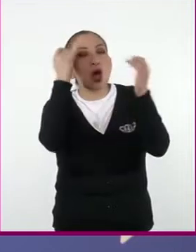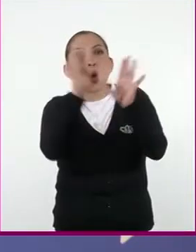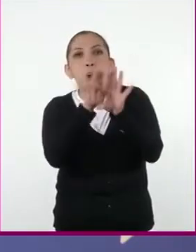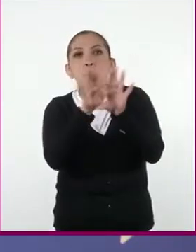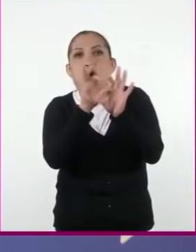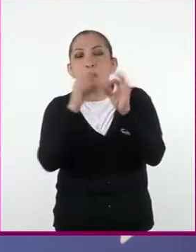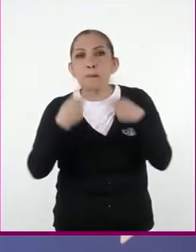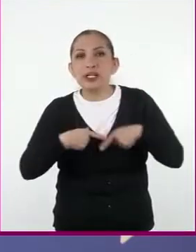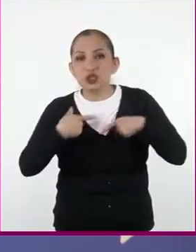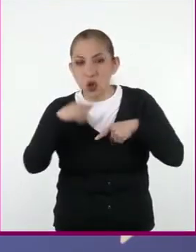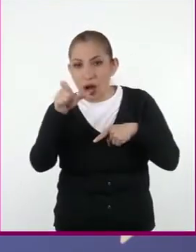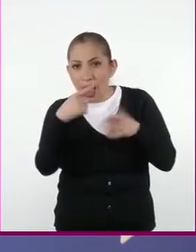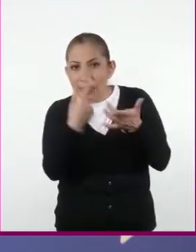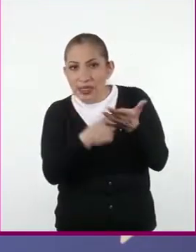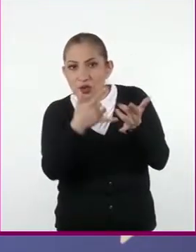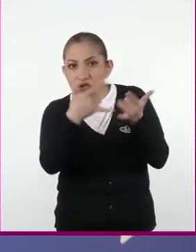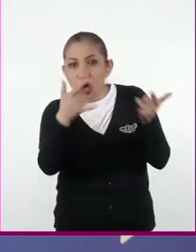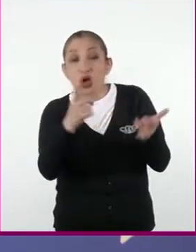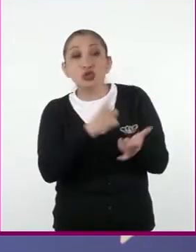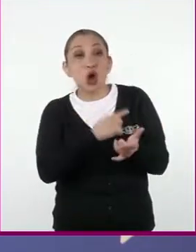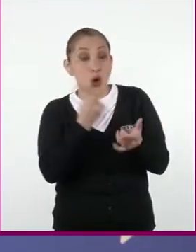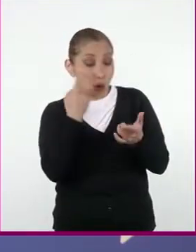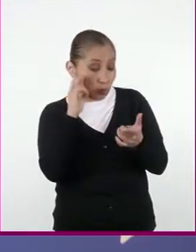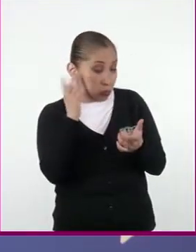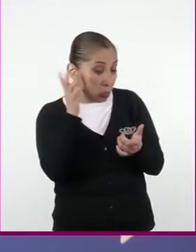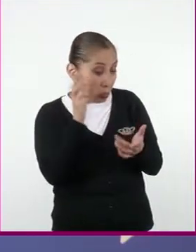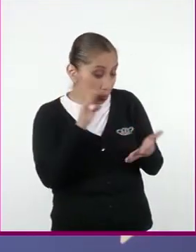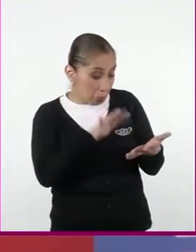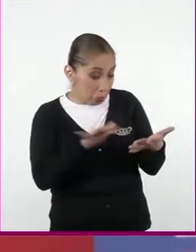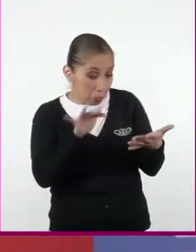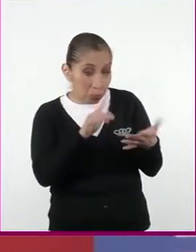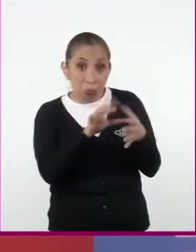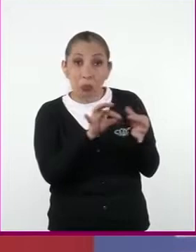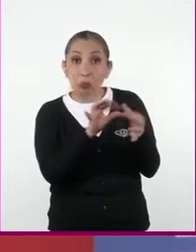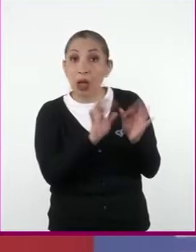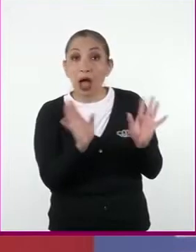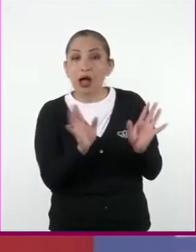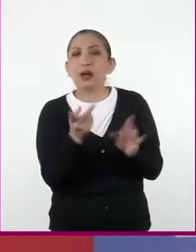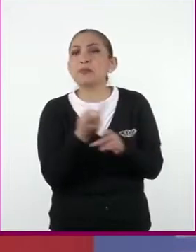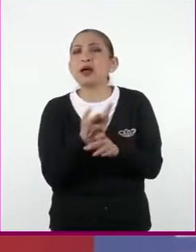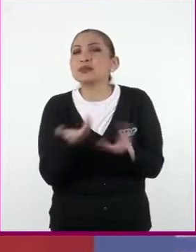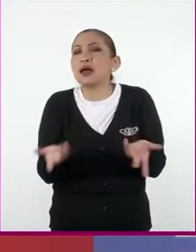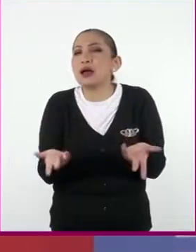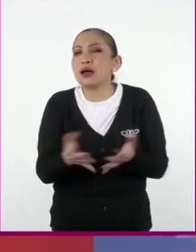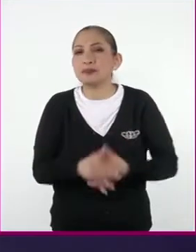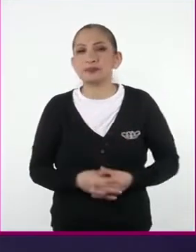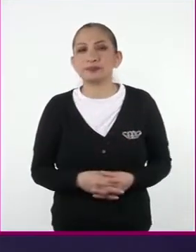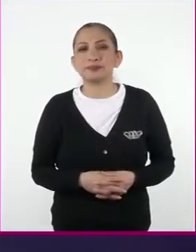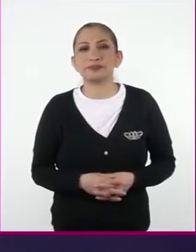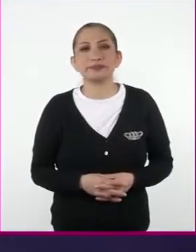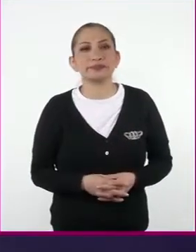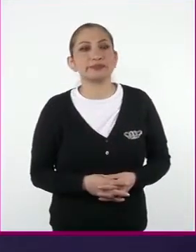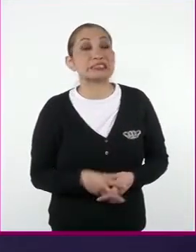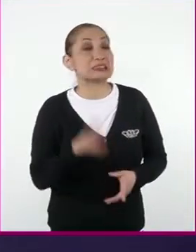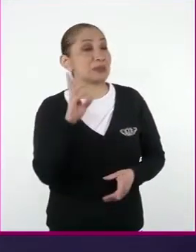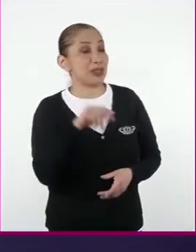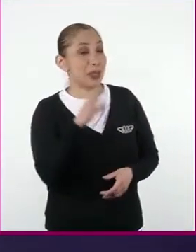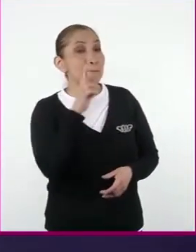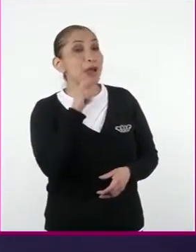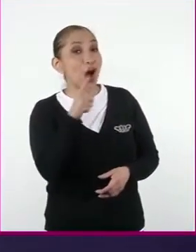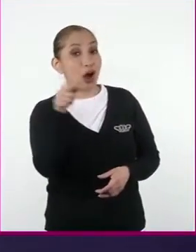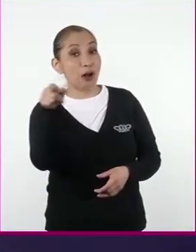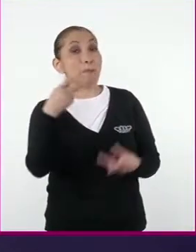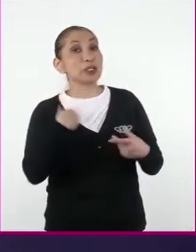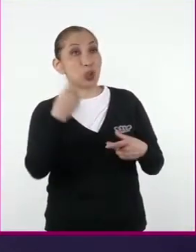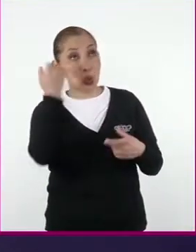exactamente al personaje y solo tenemos la descripción del autor. ¿Qué crees que pasa entonces, Leslie? No, pues ahí sí vale más que el